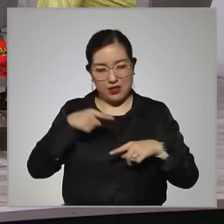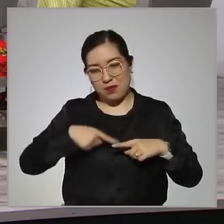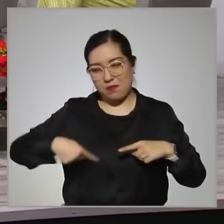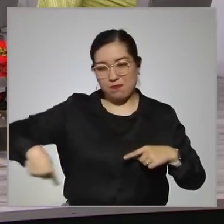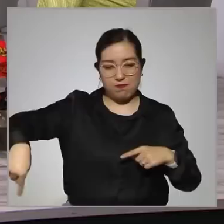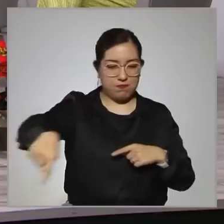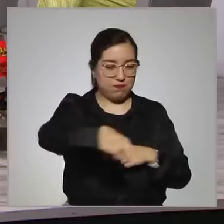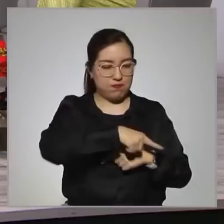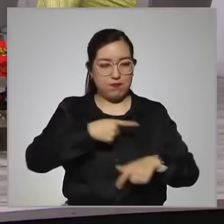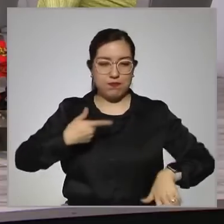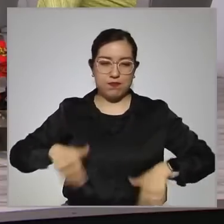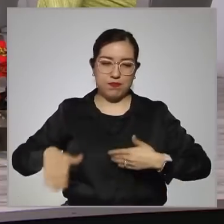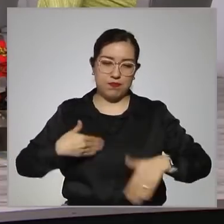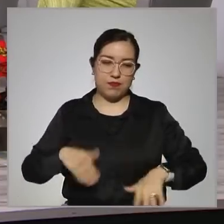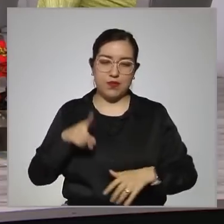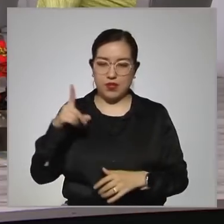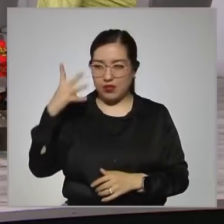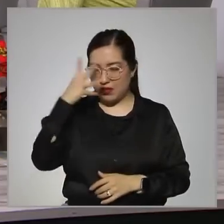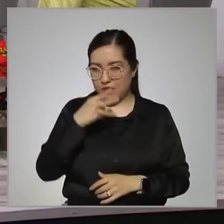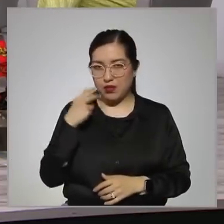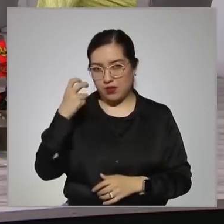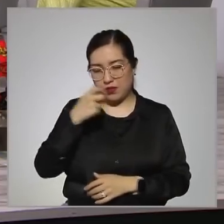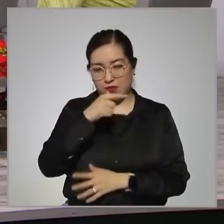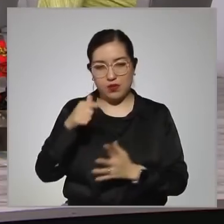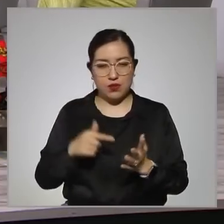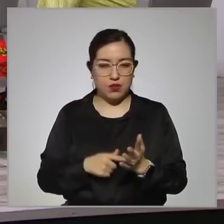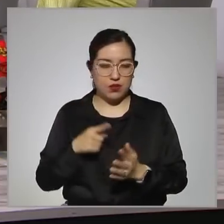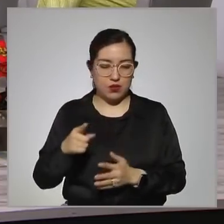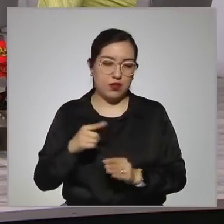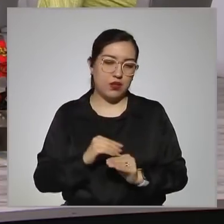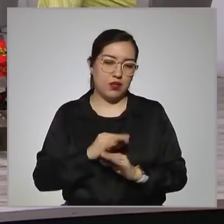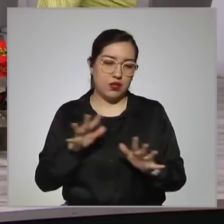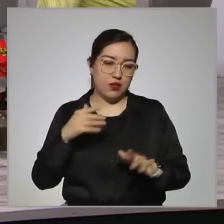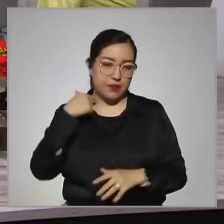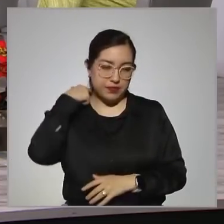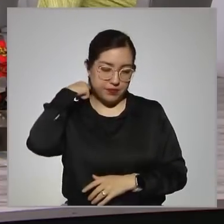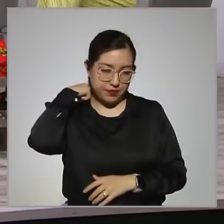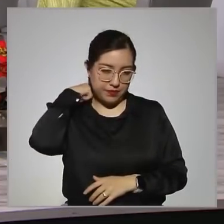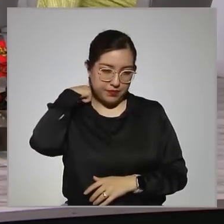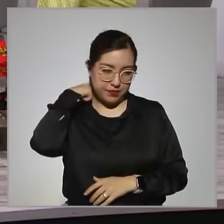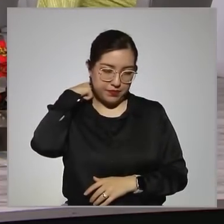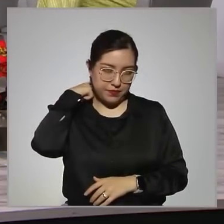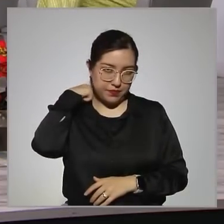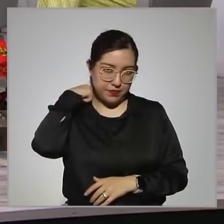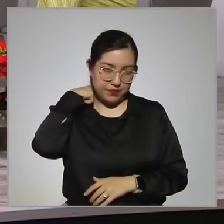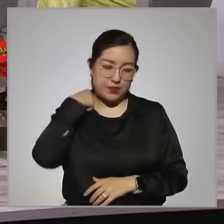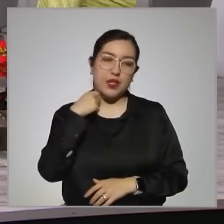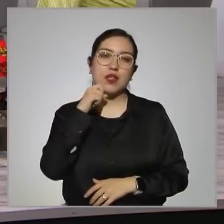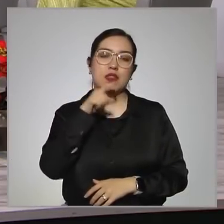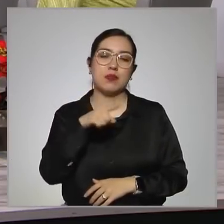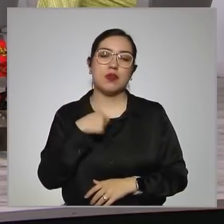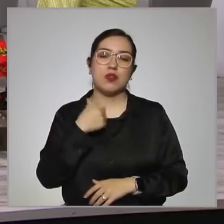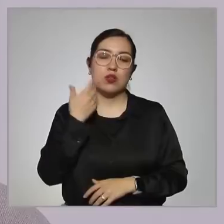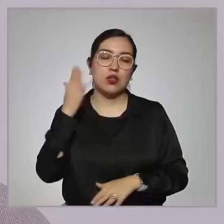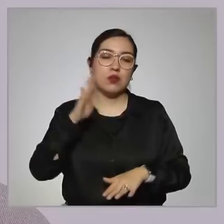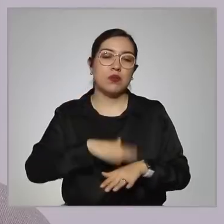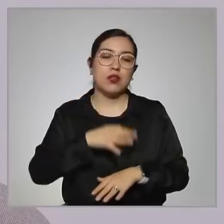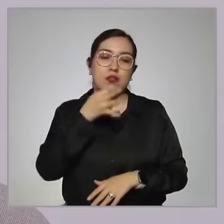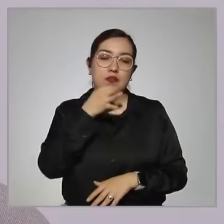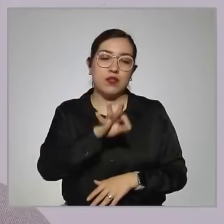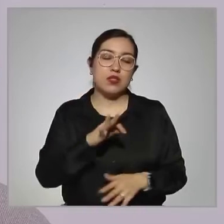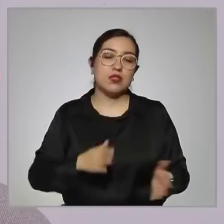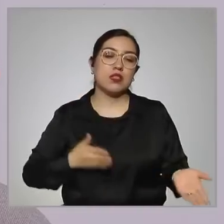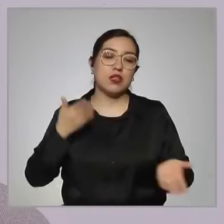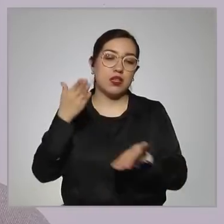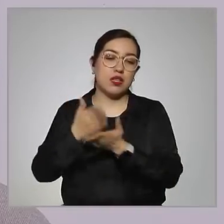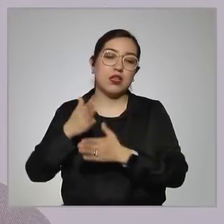Quiero... es bellísimo, déjame decir, es un desperdicio no hacerlo, voy ¿no? mucho por ahí. Claro. Sí, y también quiero hacer más fiestas e ir a más fiestas. He